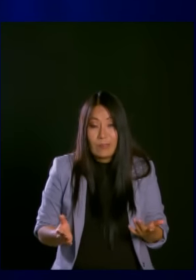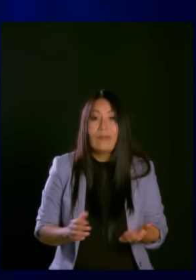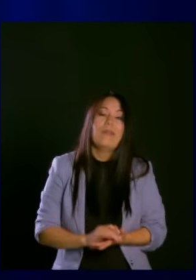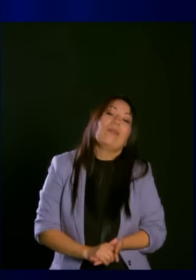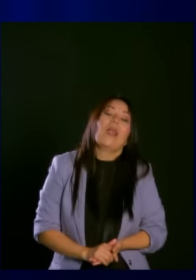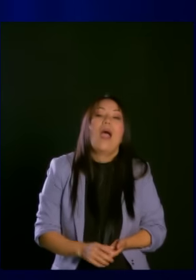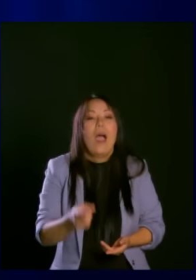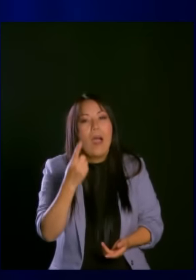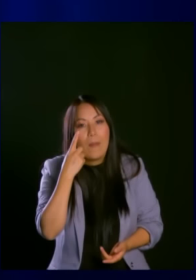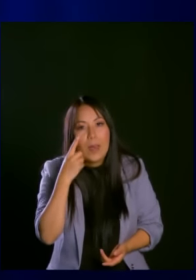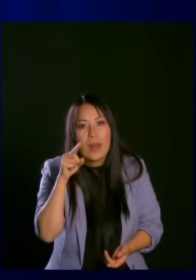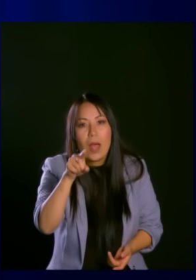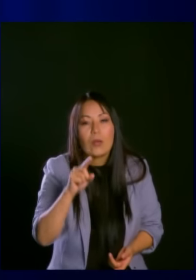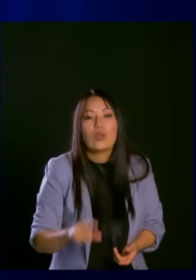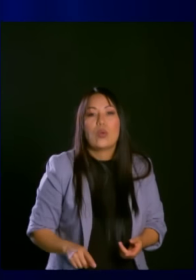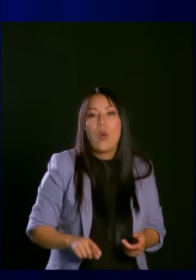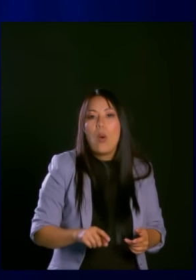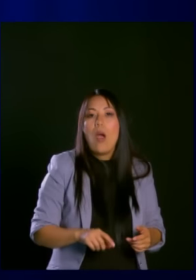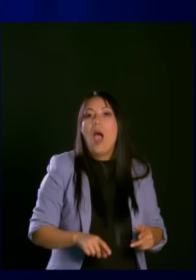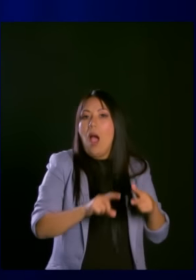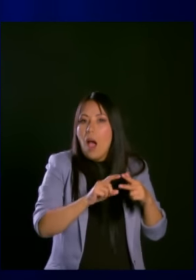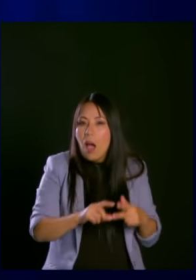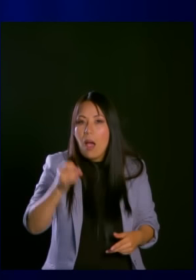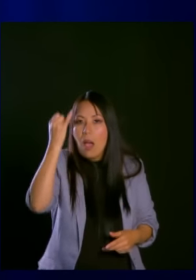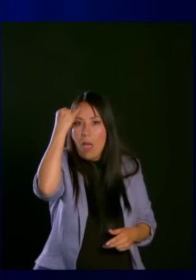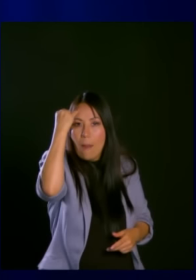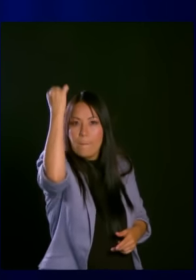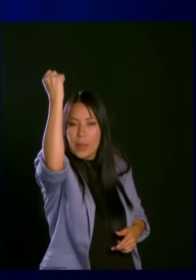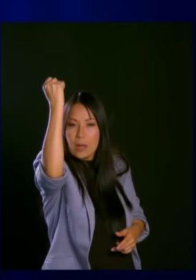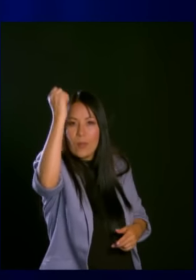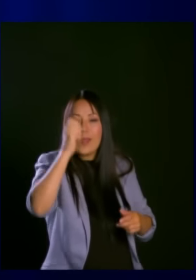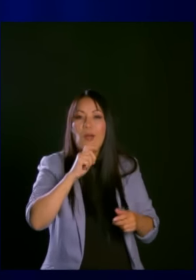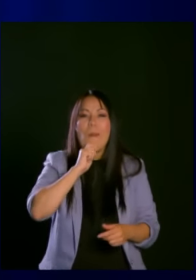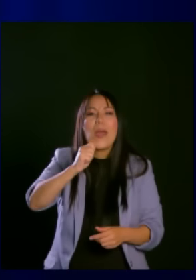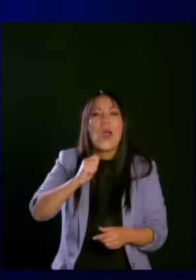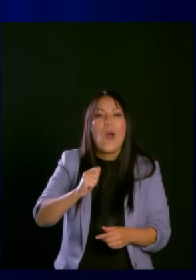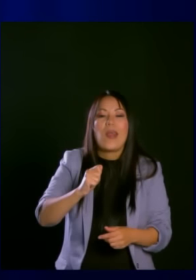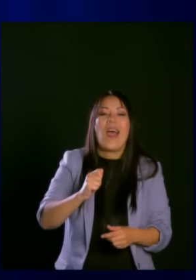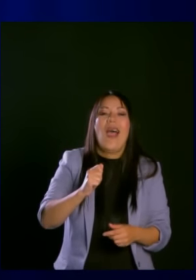Tu emprendimiento va a salir mejor. Hay una que es un poco